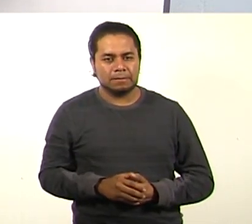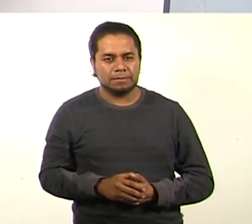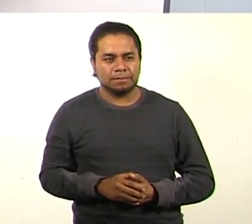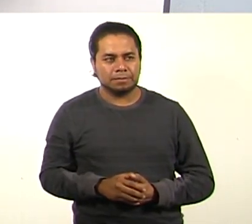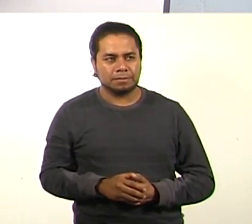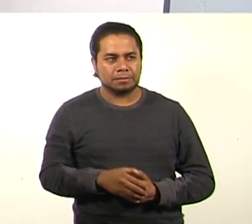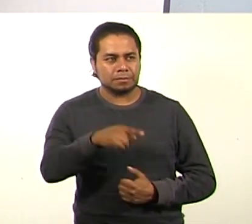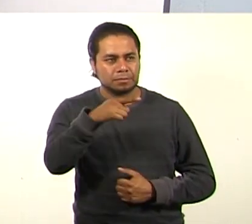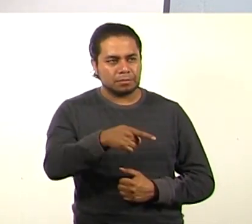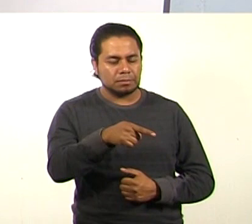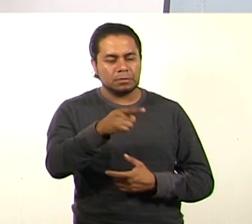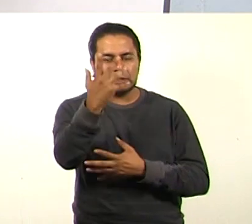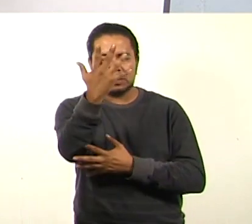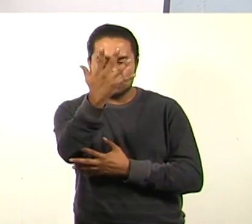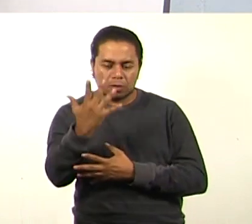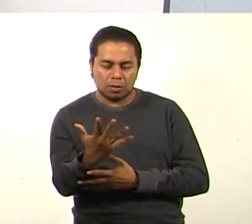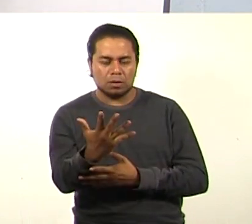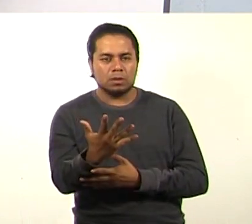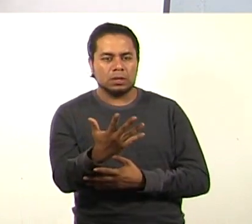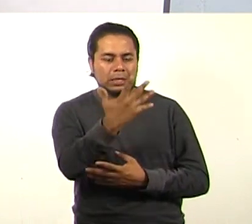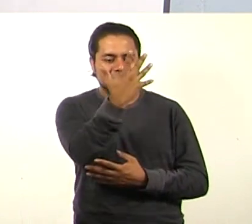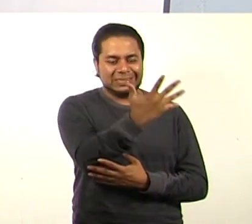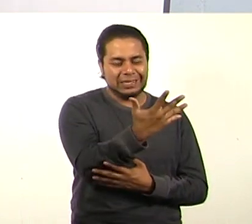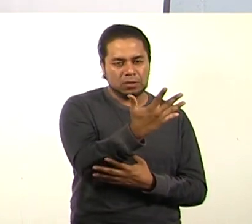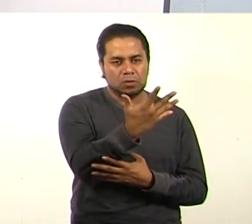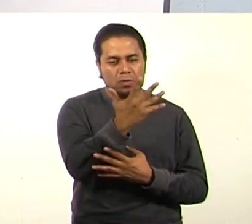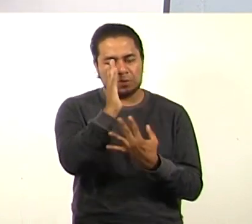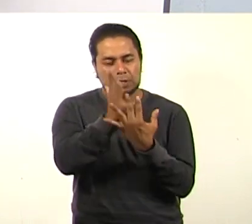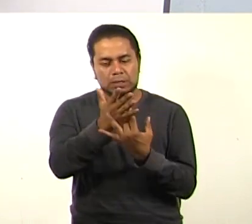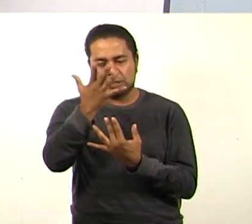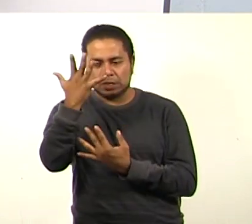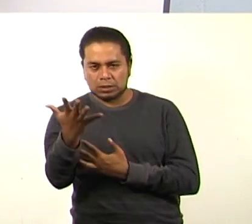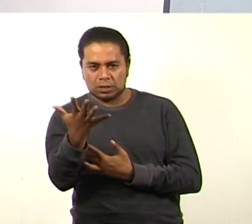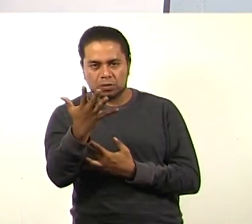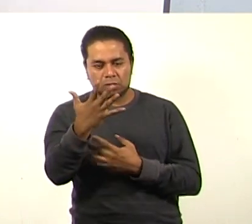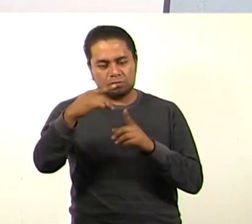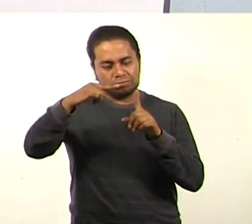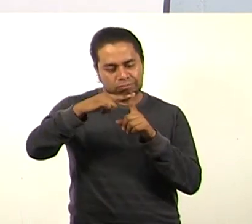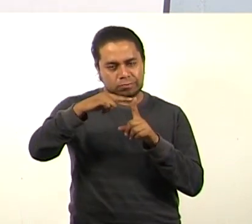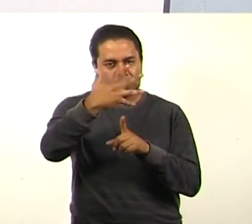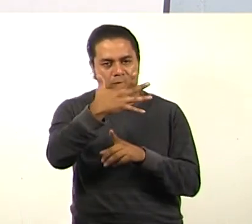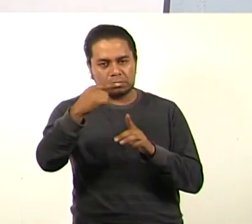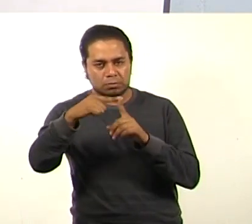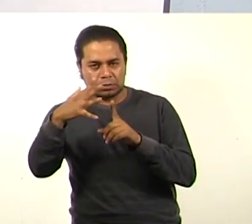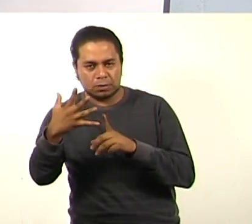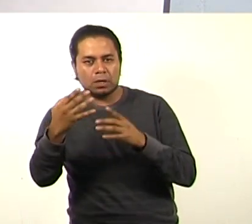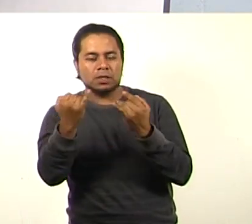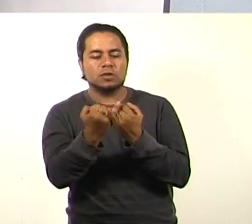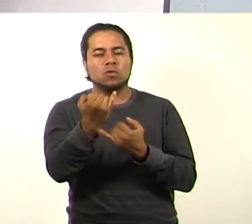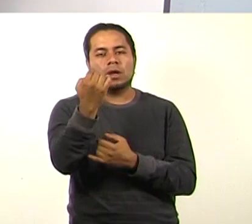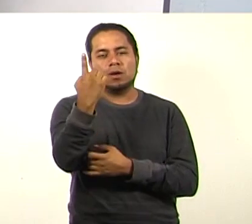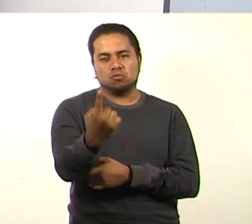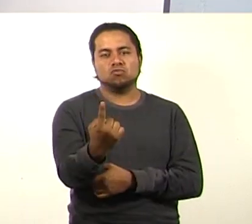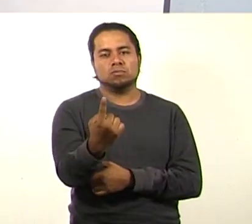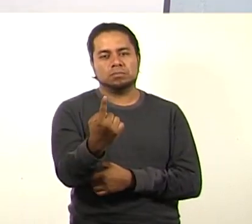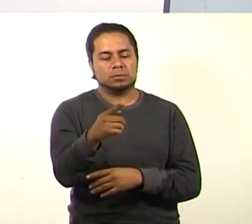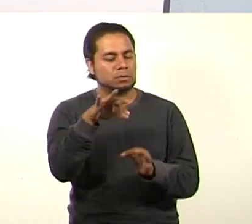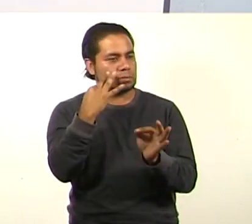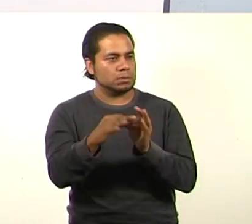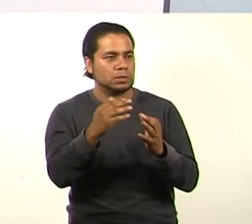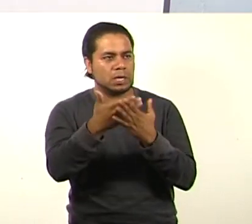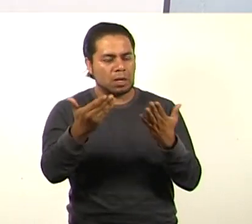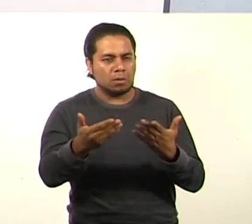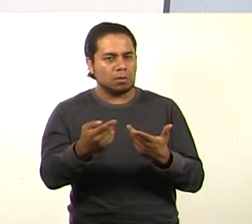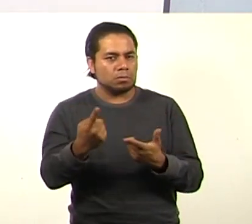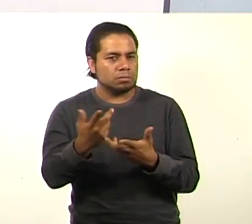perdón, aquí lo repetimos. 5 entre 5 es igual a 1 y terminamos. Entonces, ahora, ¿qué toca